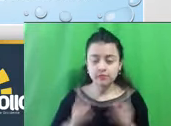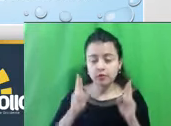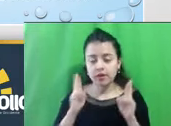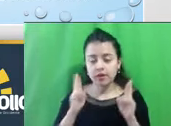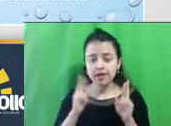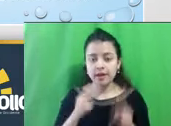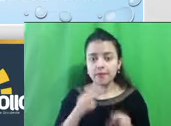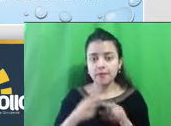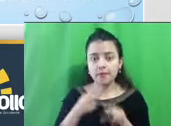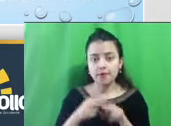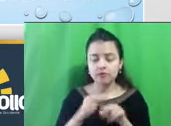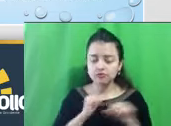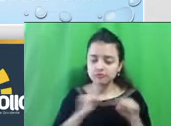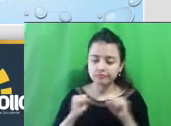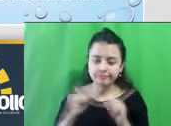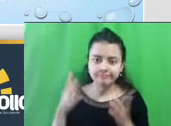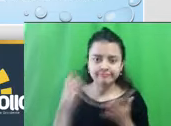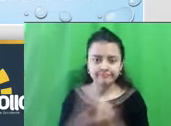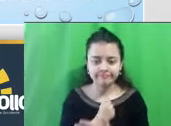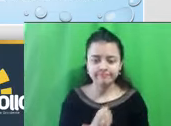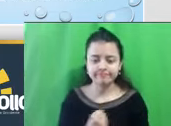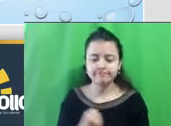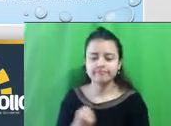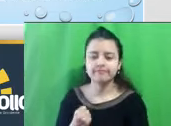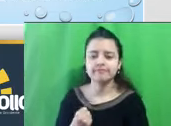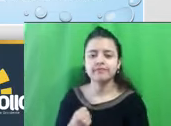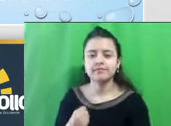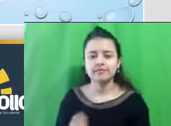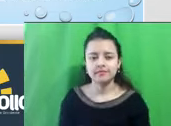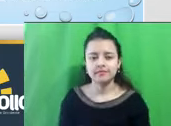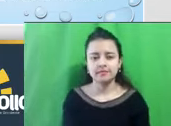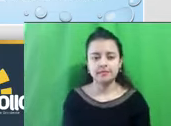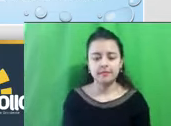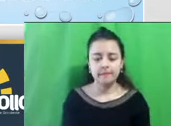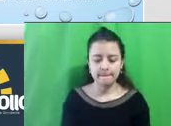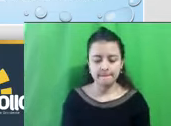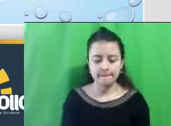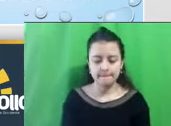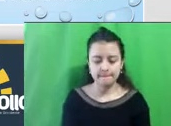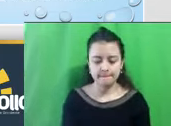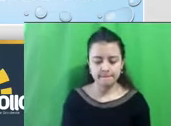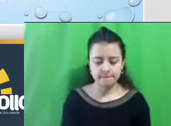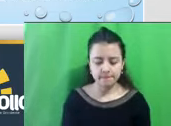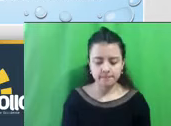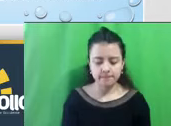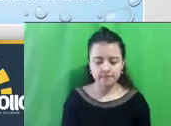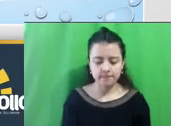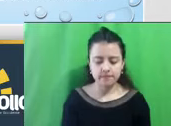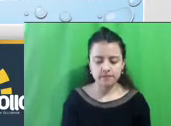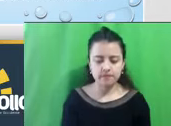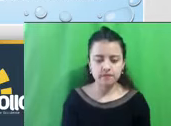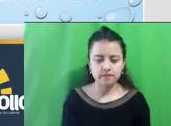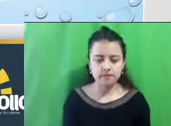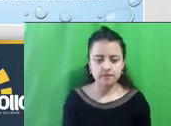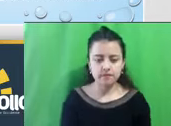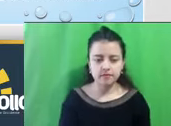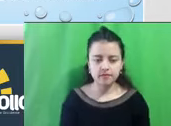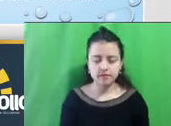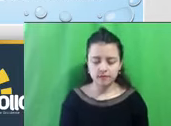seguir dando resultados en esta gestión de los proyectos y de las acciones que se realizan